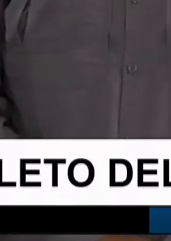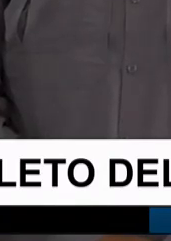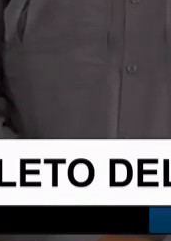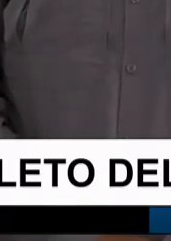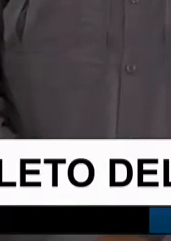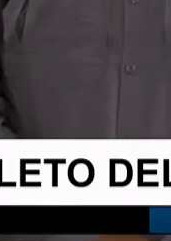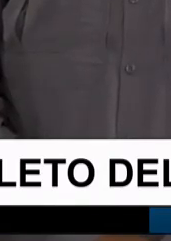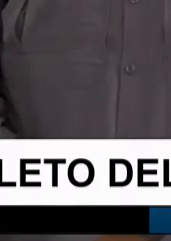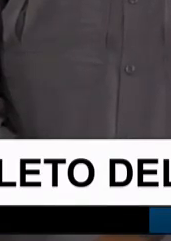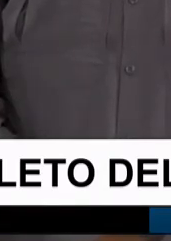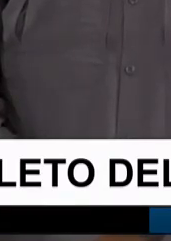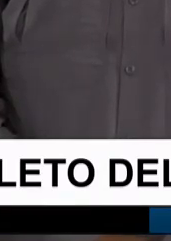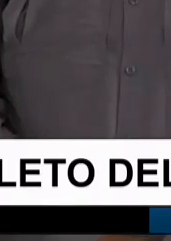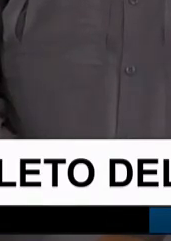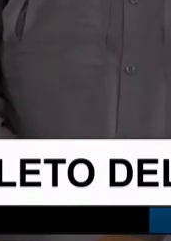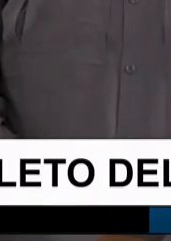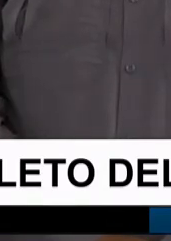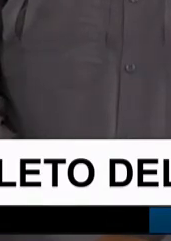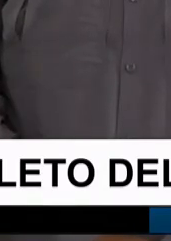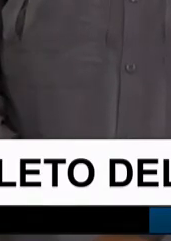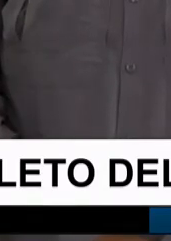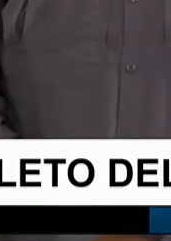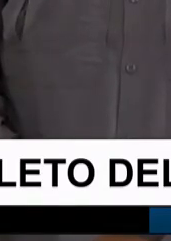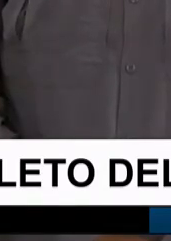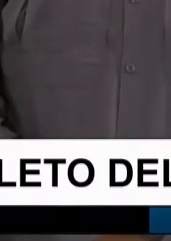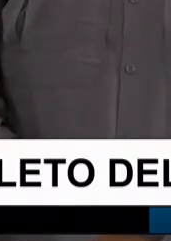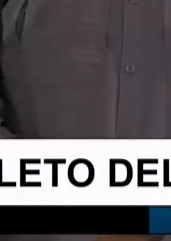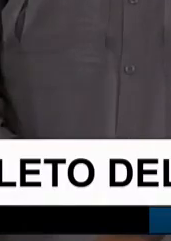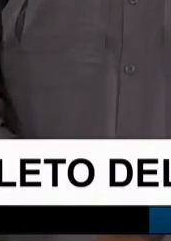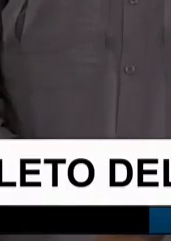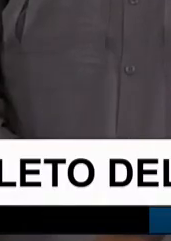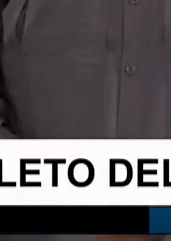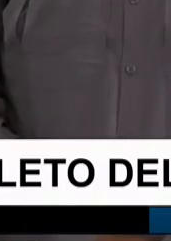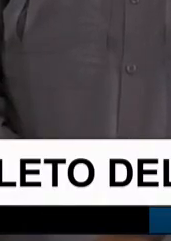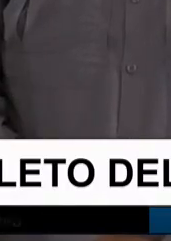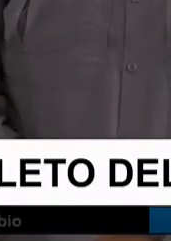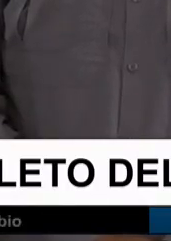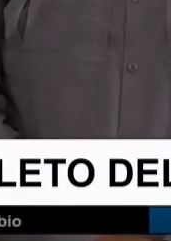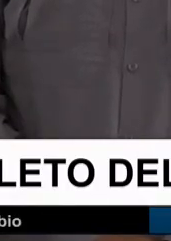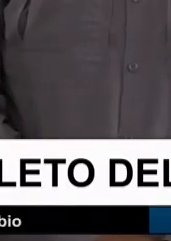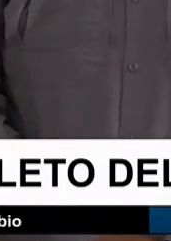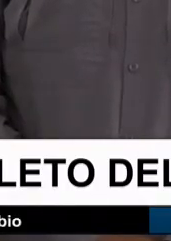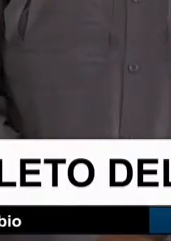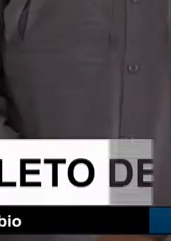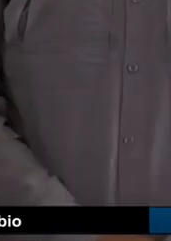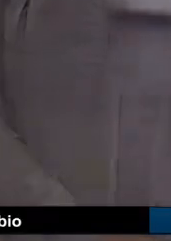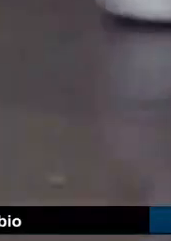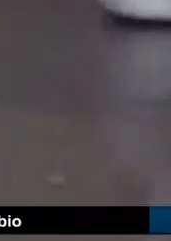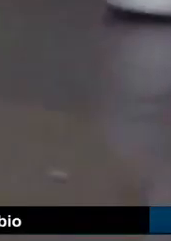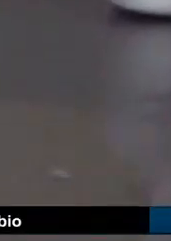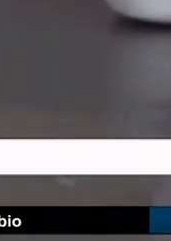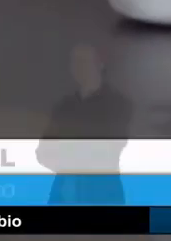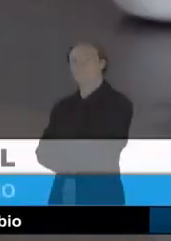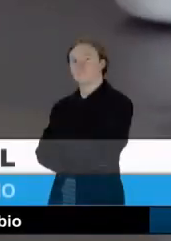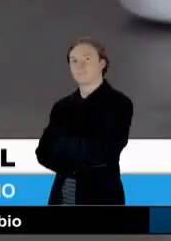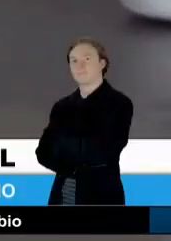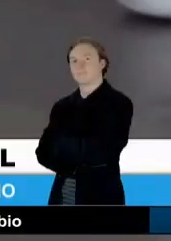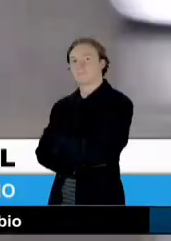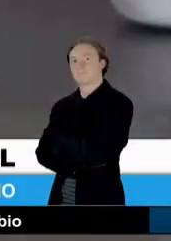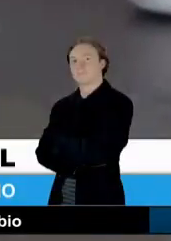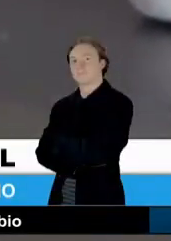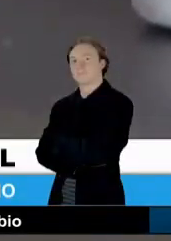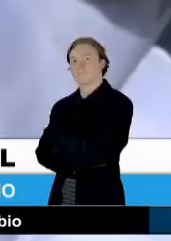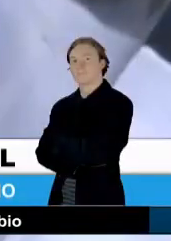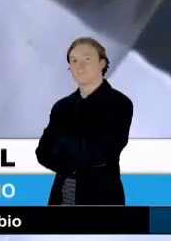avanzando para poder reabrir las exportaciones. El gerente general de Chile Huevos, Patricio